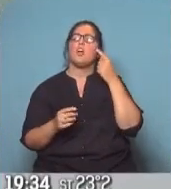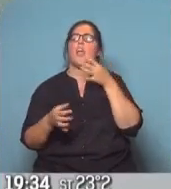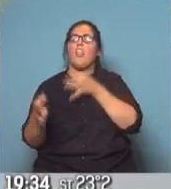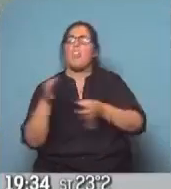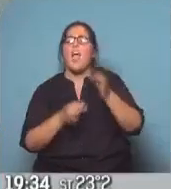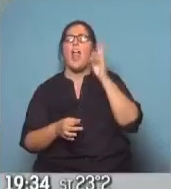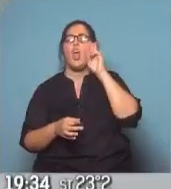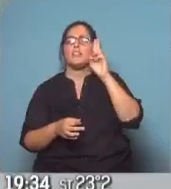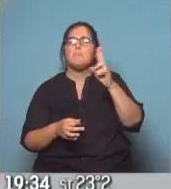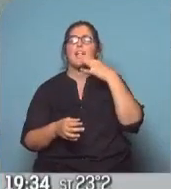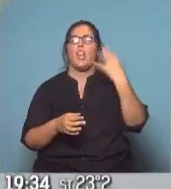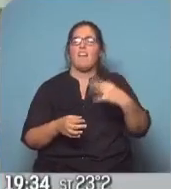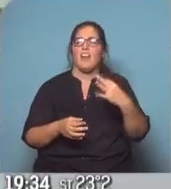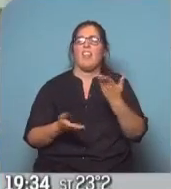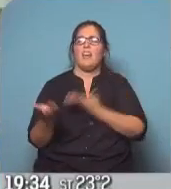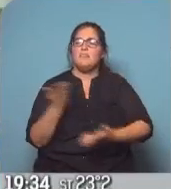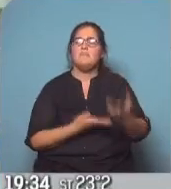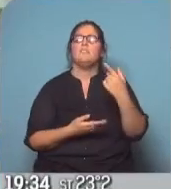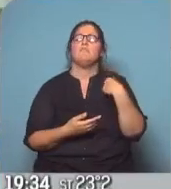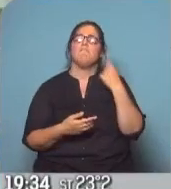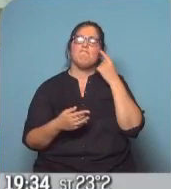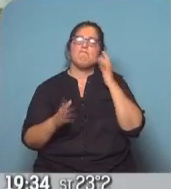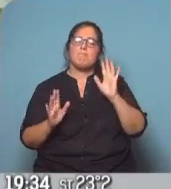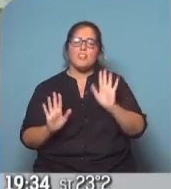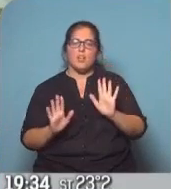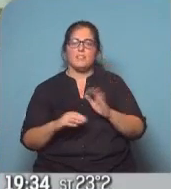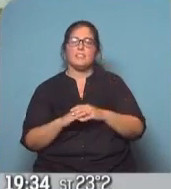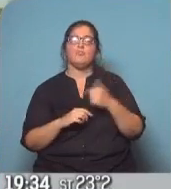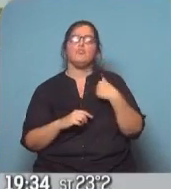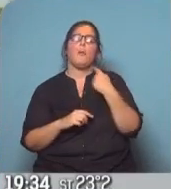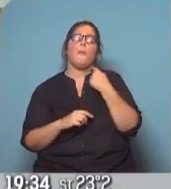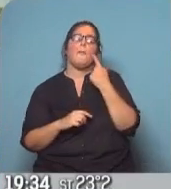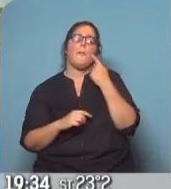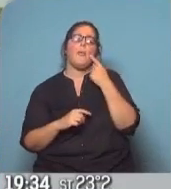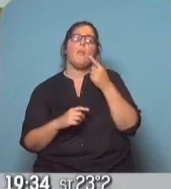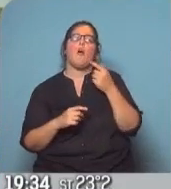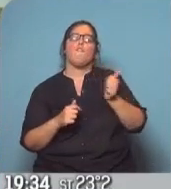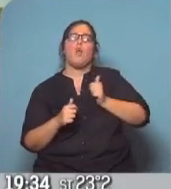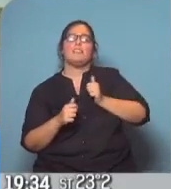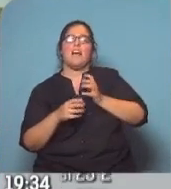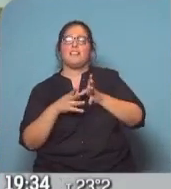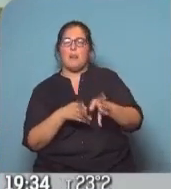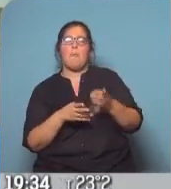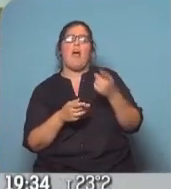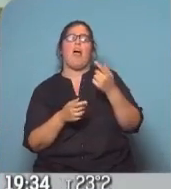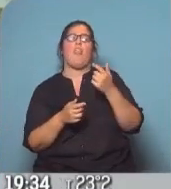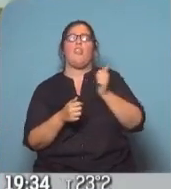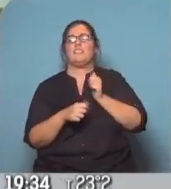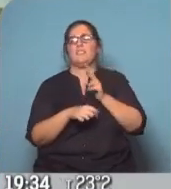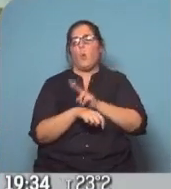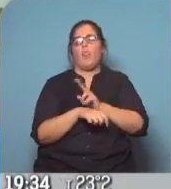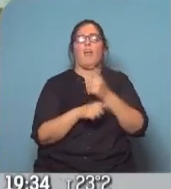del respeto de la verdad yo estoy en un mundo castrense fuerzas armadas fuerza y seguridad un complejo